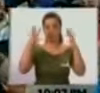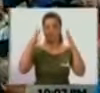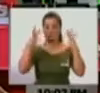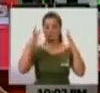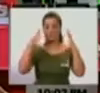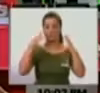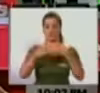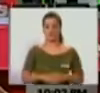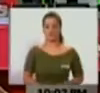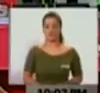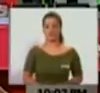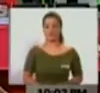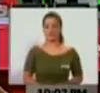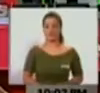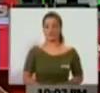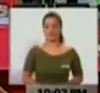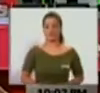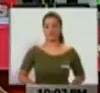Dajer.